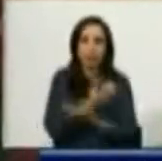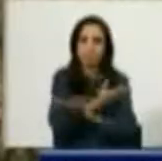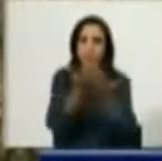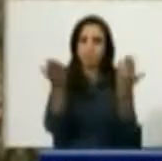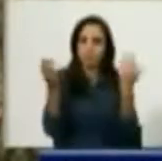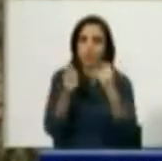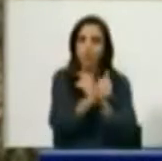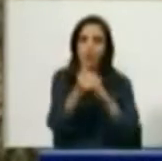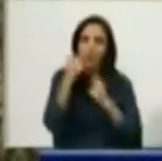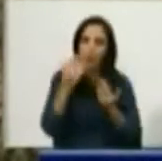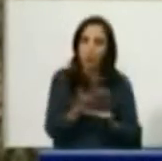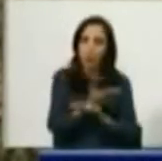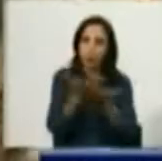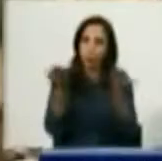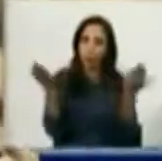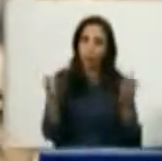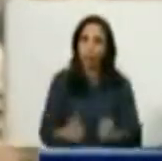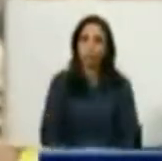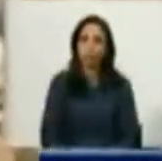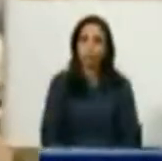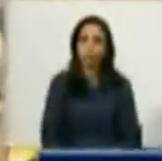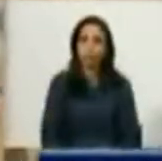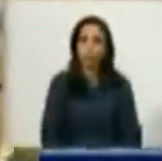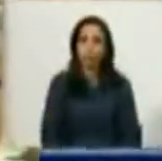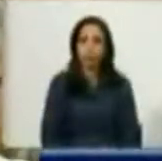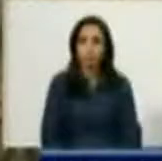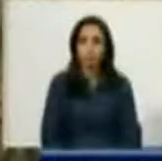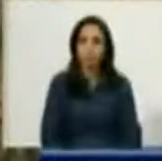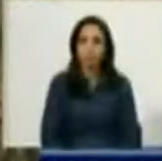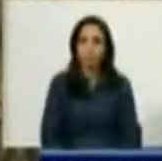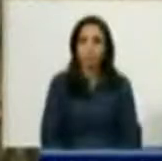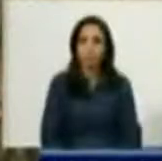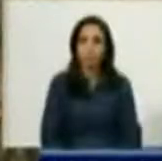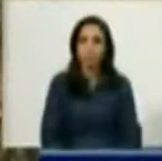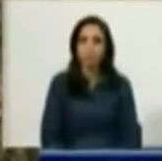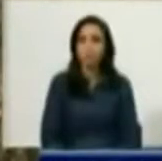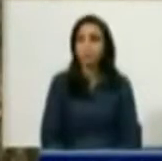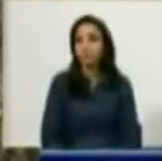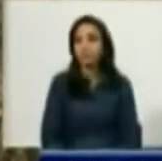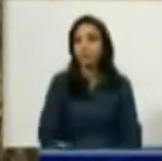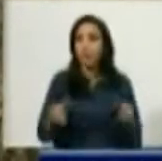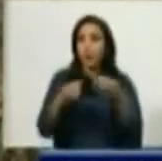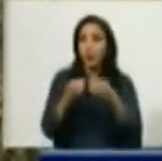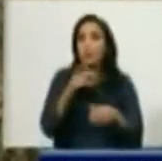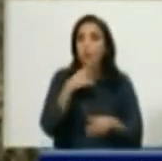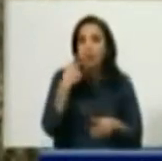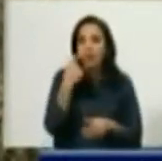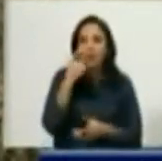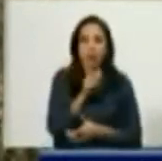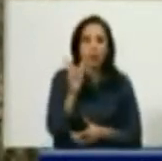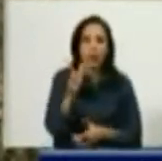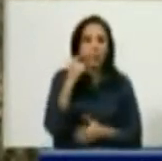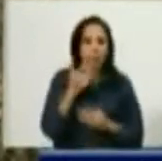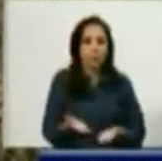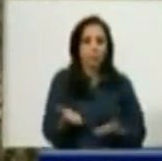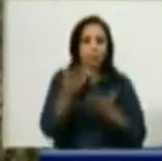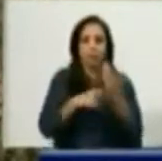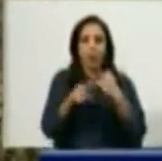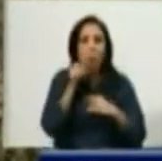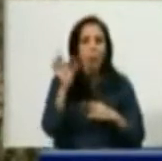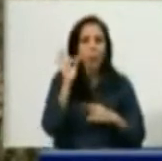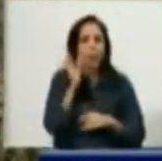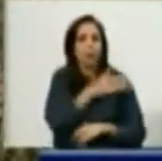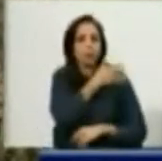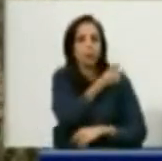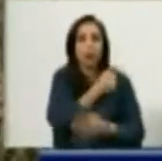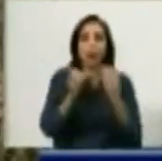Rudy puerta y José Tomás Pinto legisladoras y legisladores equipos políticos estatal del pezube delegados y delegadas al